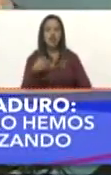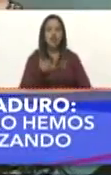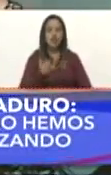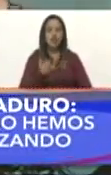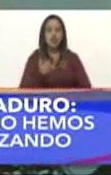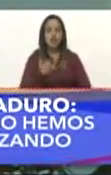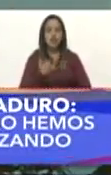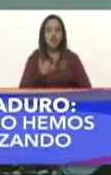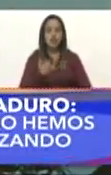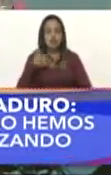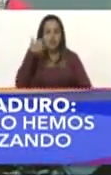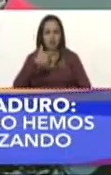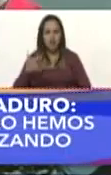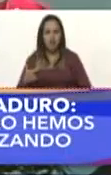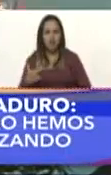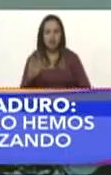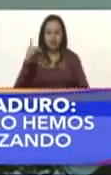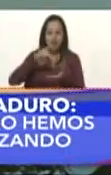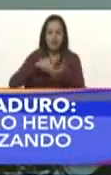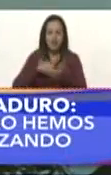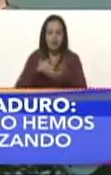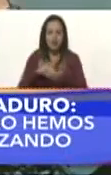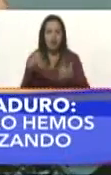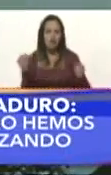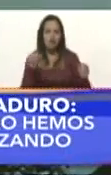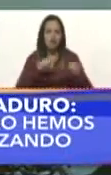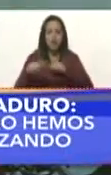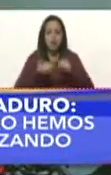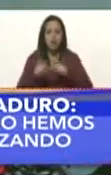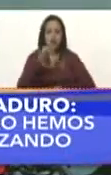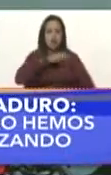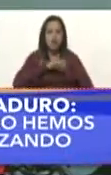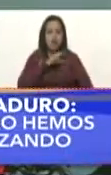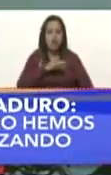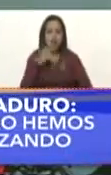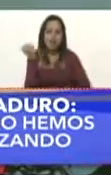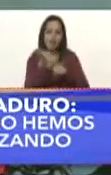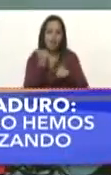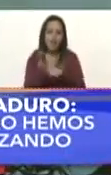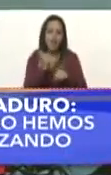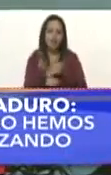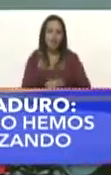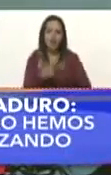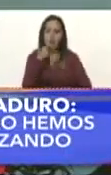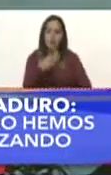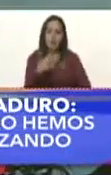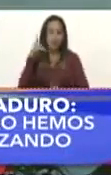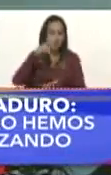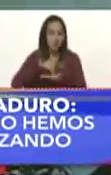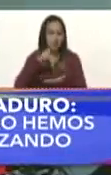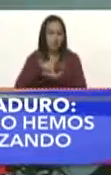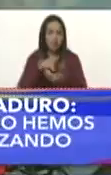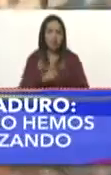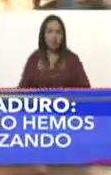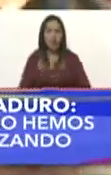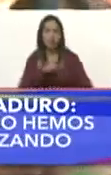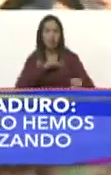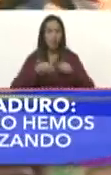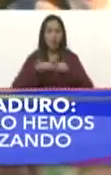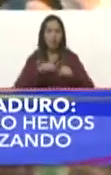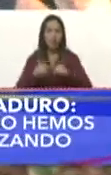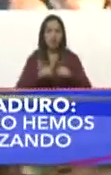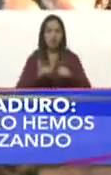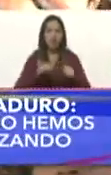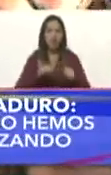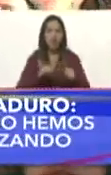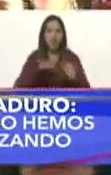militante de la clase obrera y de los movimientos sociales de toda mi vida. Lo digo como militante de los movimientos de